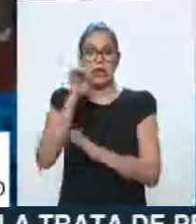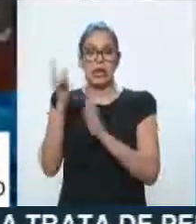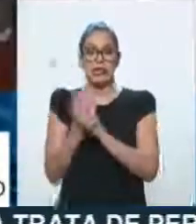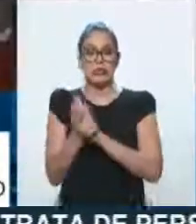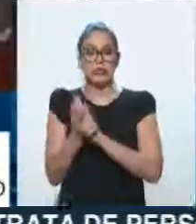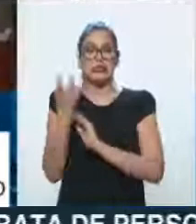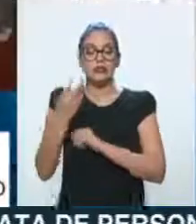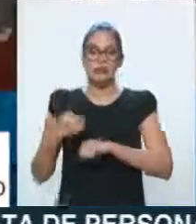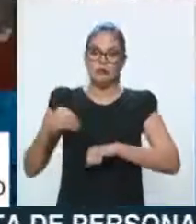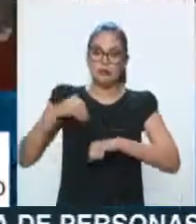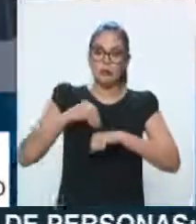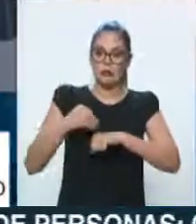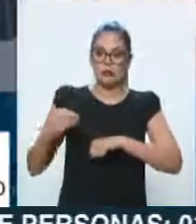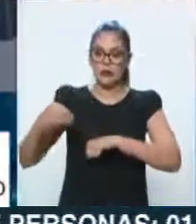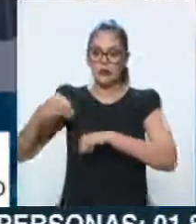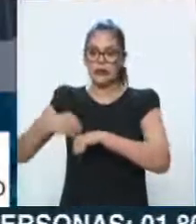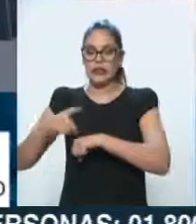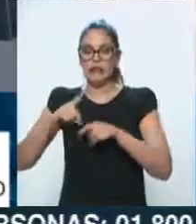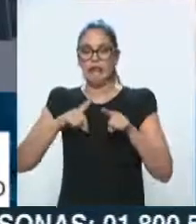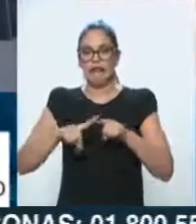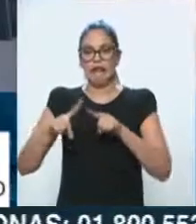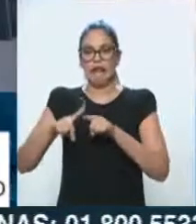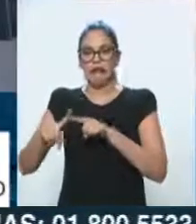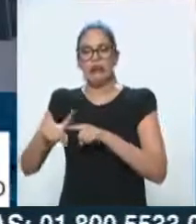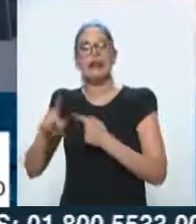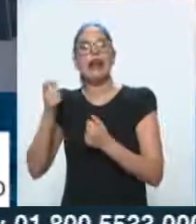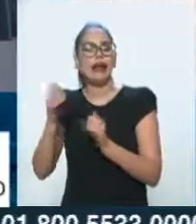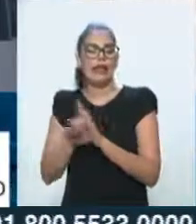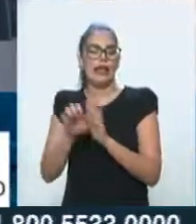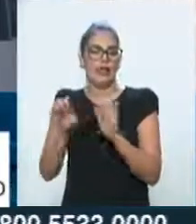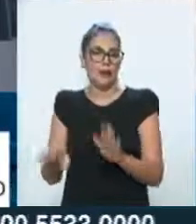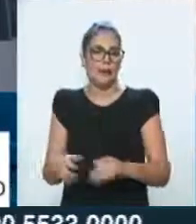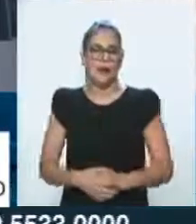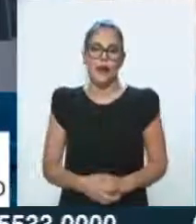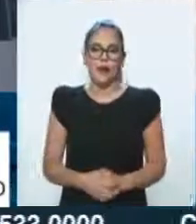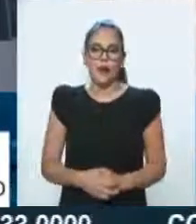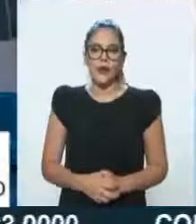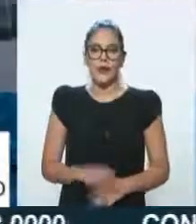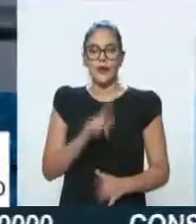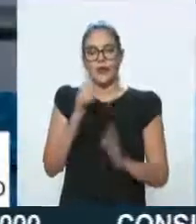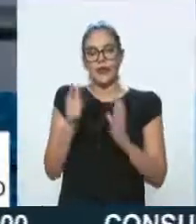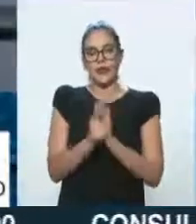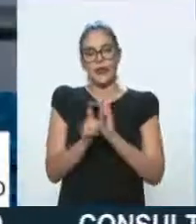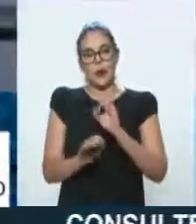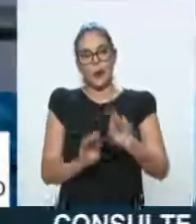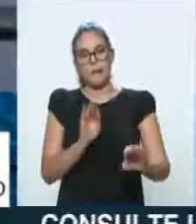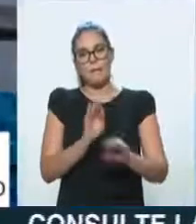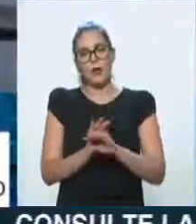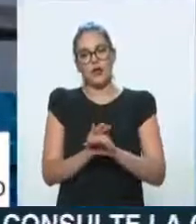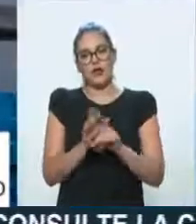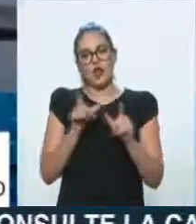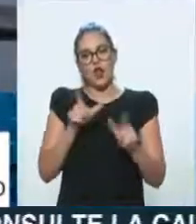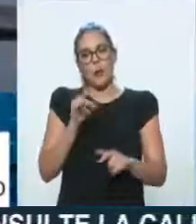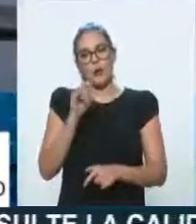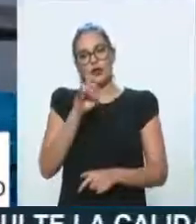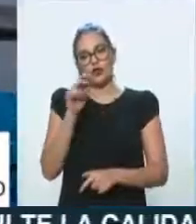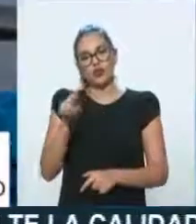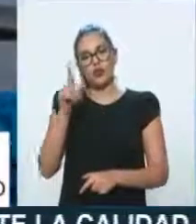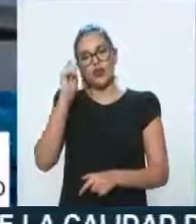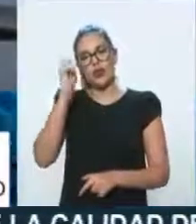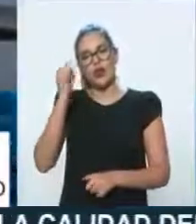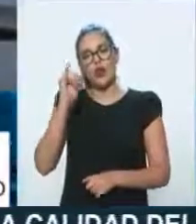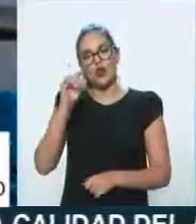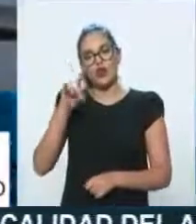que implementan las principales disposiciones del acuerdo. Te voy a hablar de una de ellas, por ejemplo, la Ley de Protección a la Propiedad Industrial, lo que hace